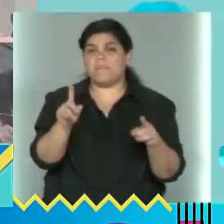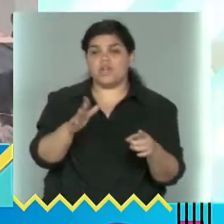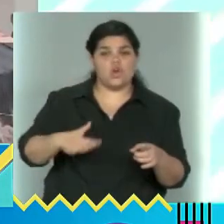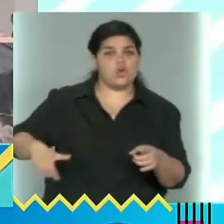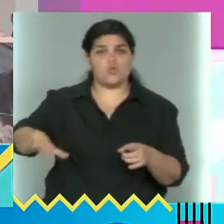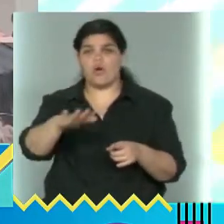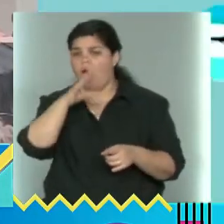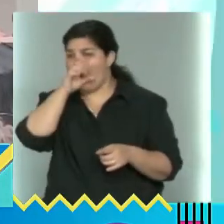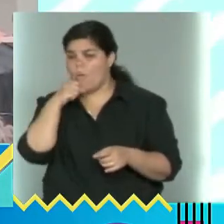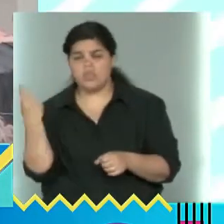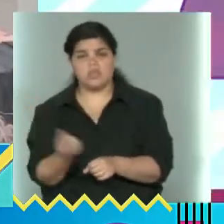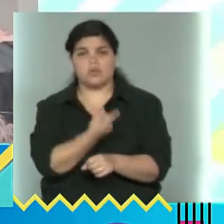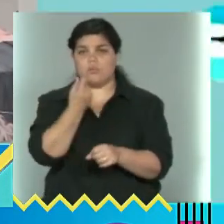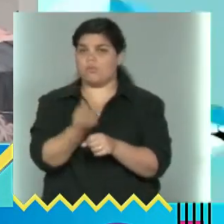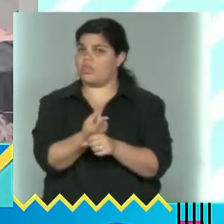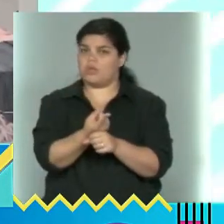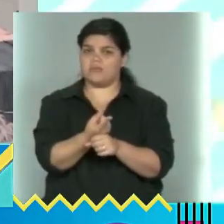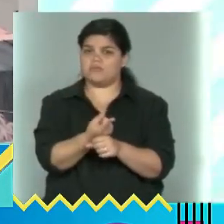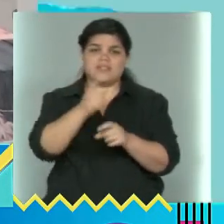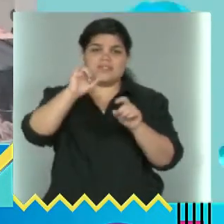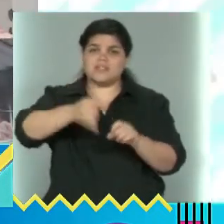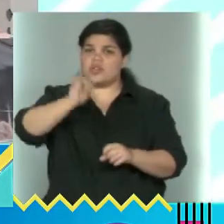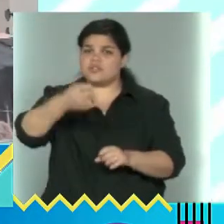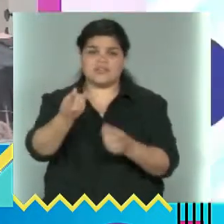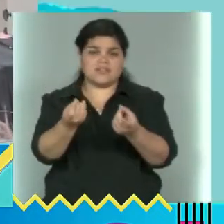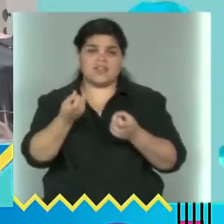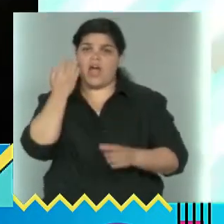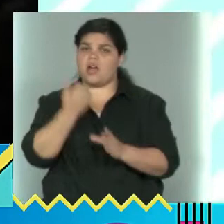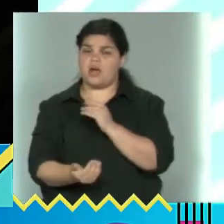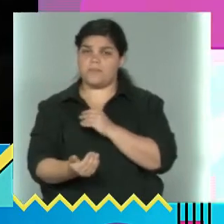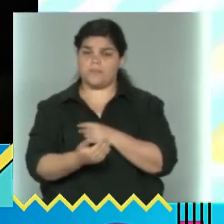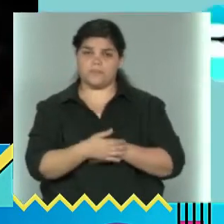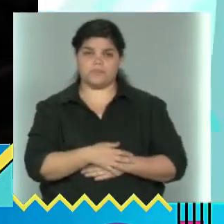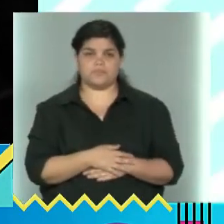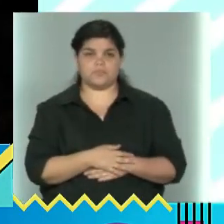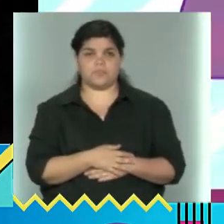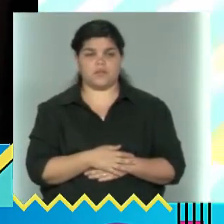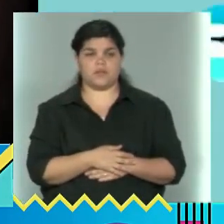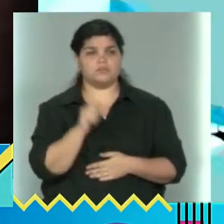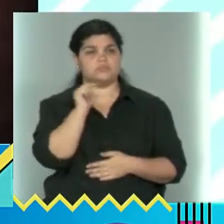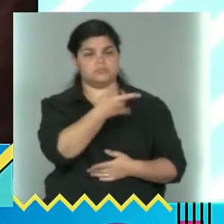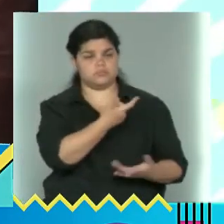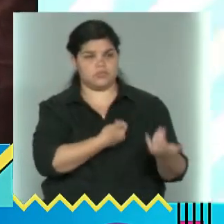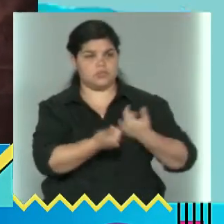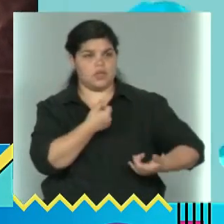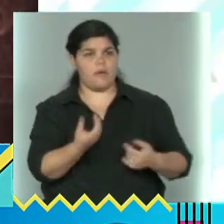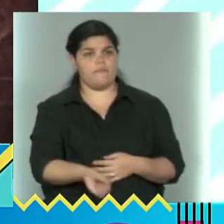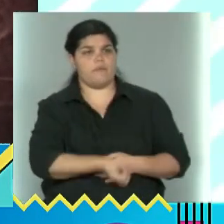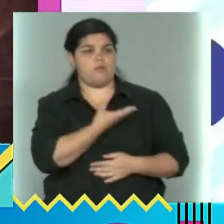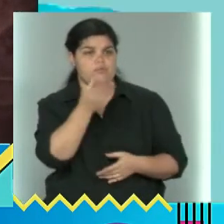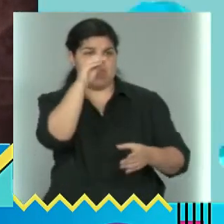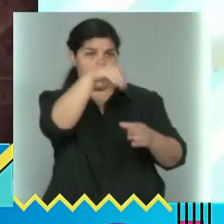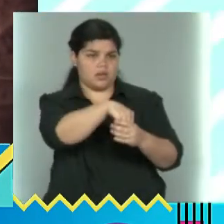no daban para más que escapar. Claro. Fernanda, y en cuanto a, vos estabas ahí como voluntaria,